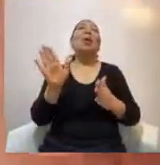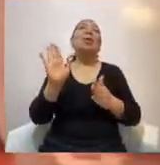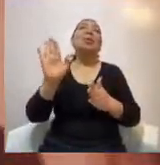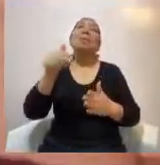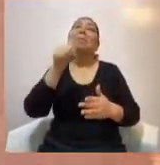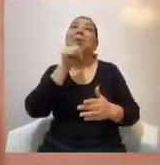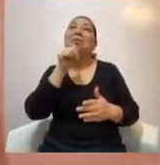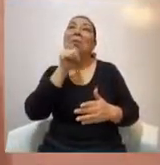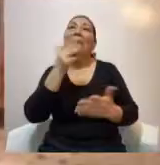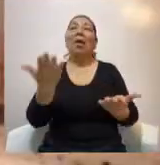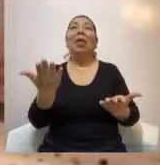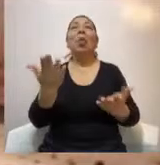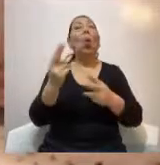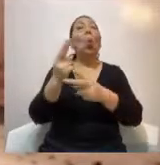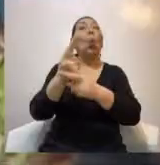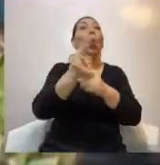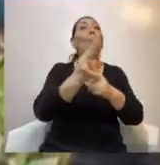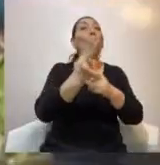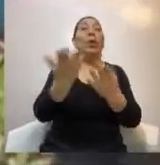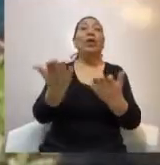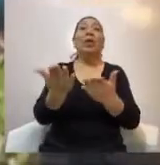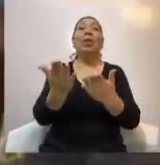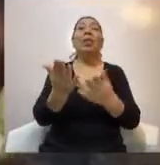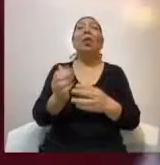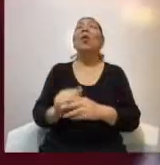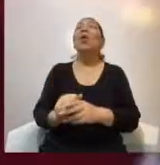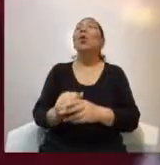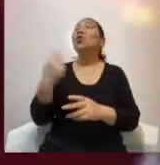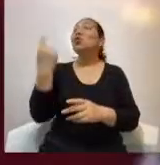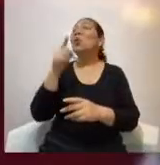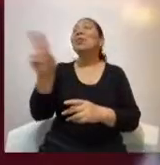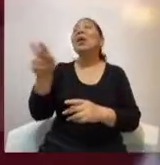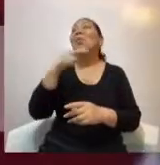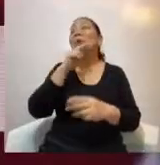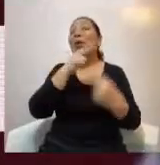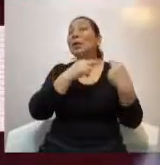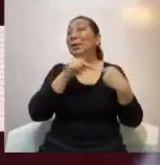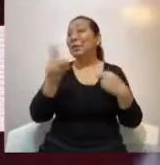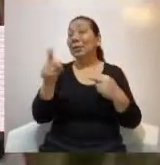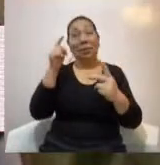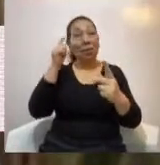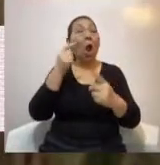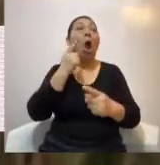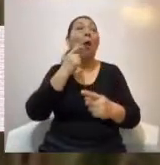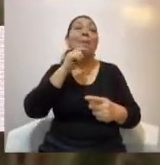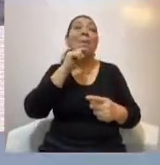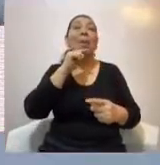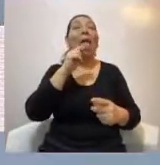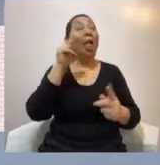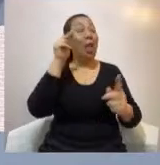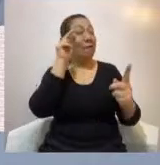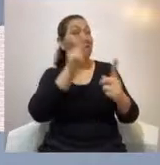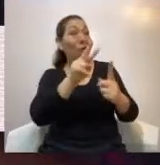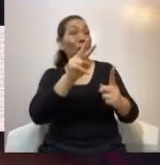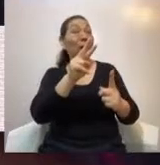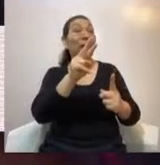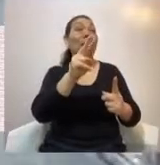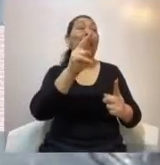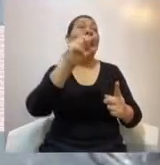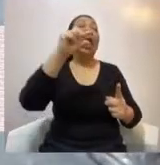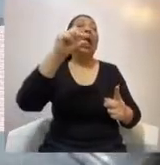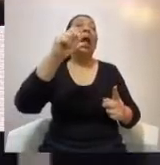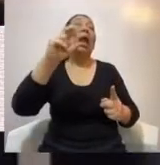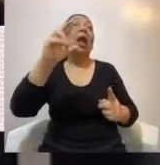espacio privado, el cuidado, el espacio de cuidado, ¿no? Y creo que el enfoque de género lo que hace